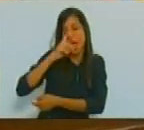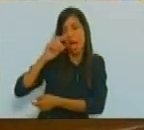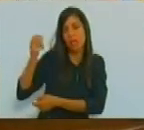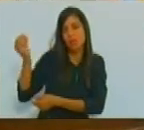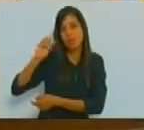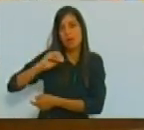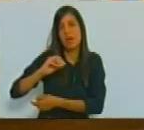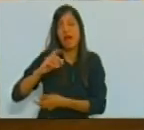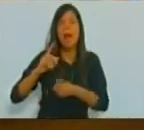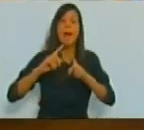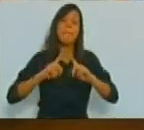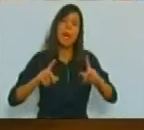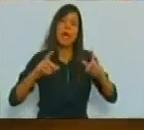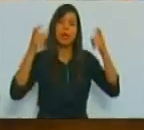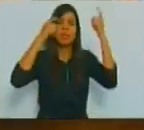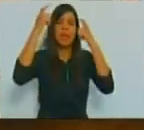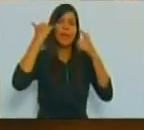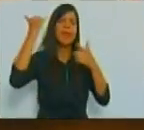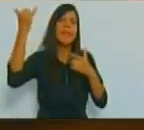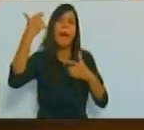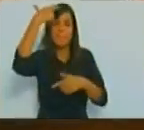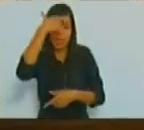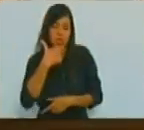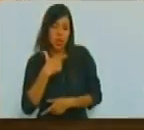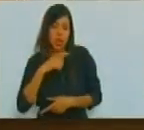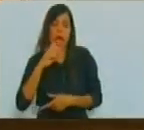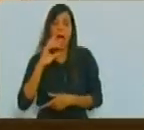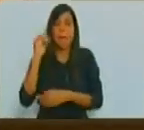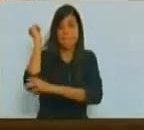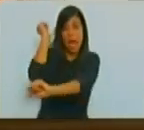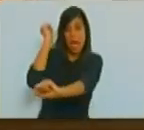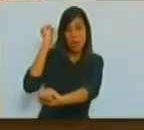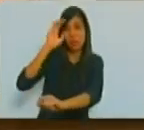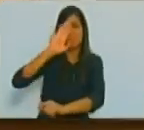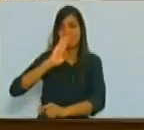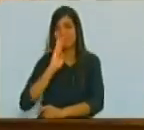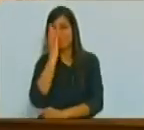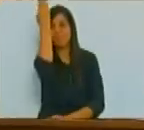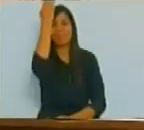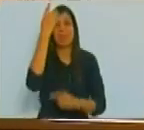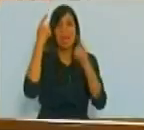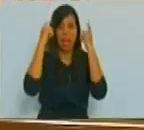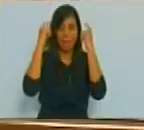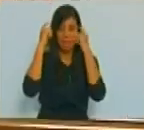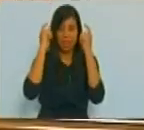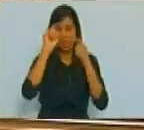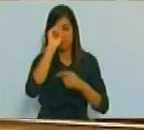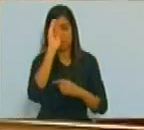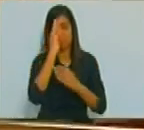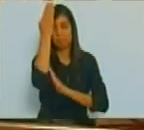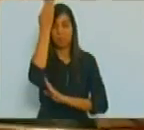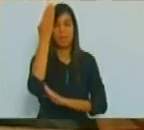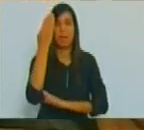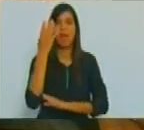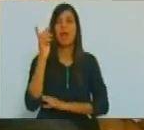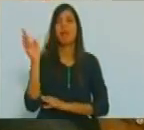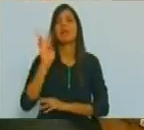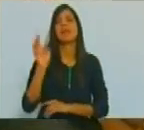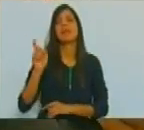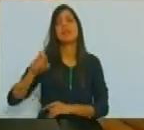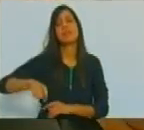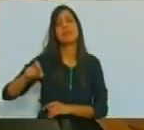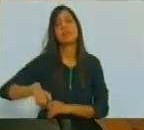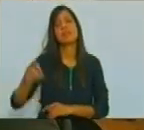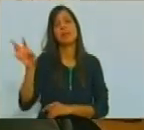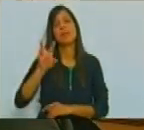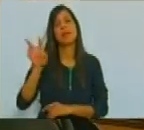hombre nuevo que estamos construyendo nosotros necesitamos que los ciudadanos venezolanos de este nuevo país no cumpla